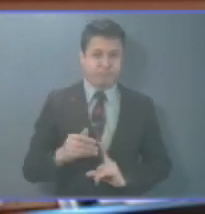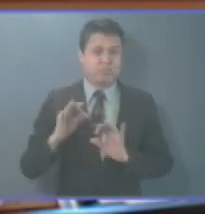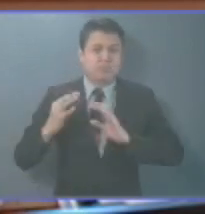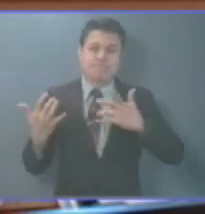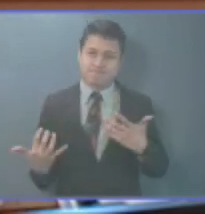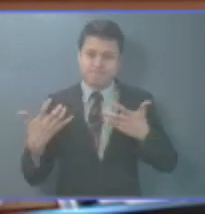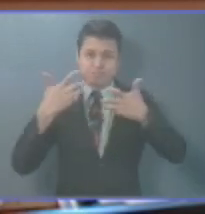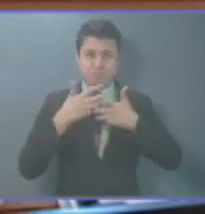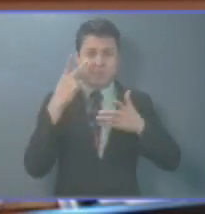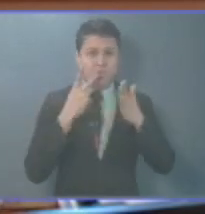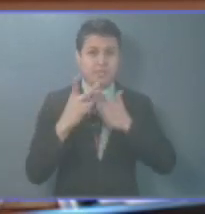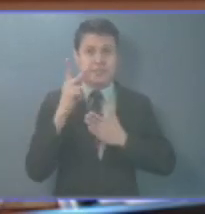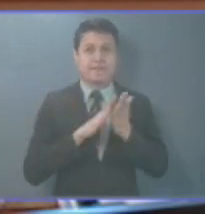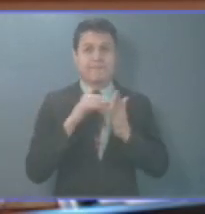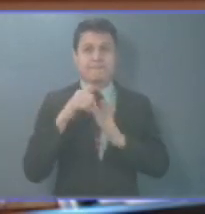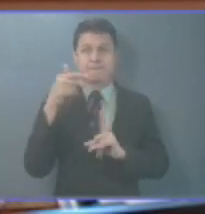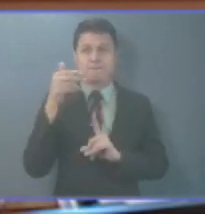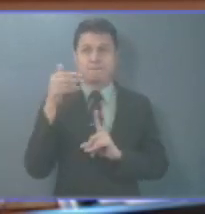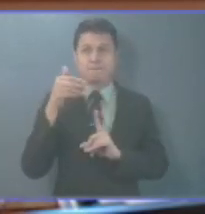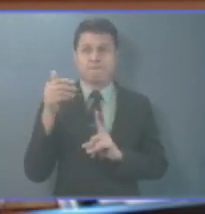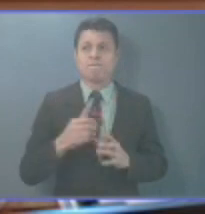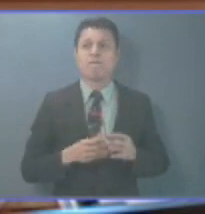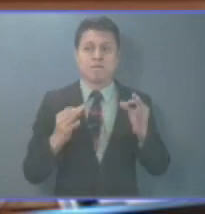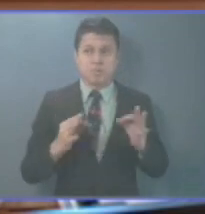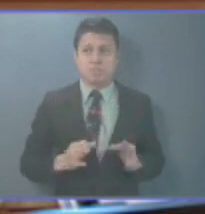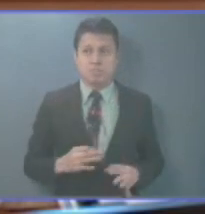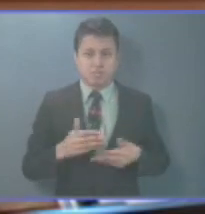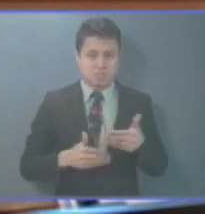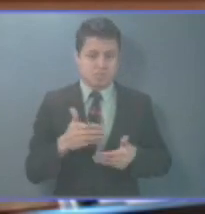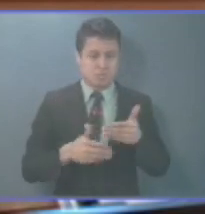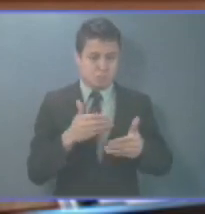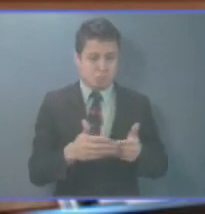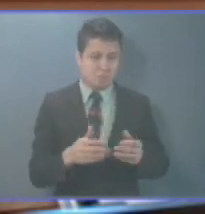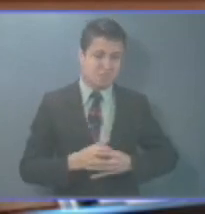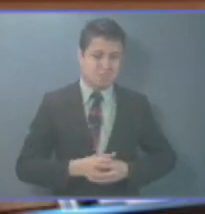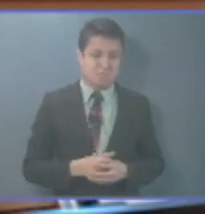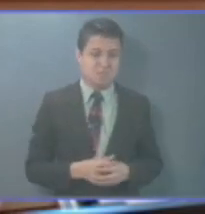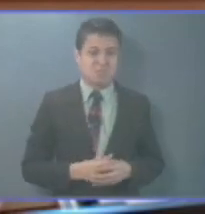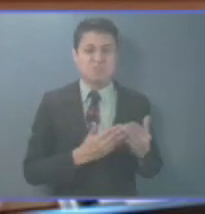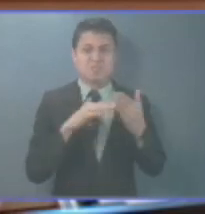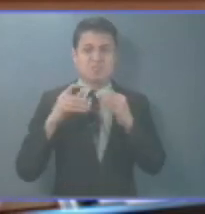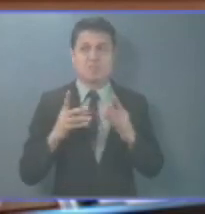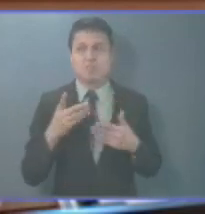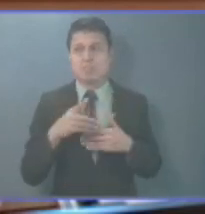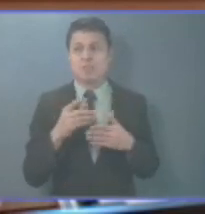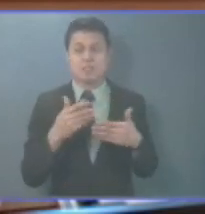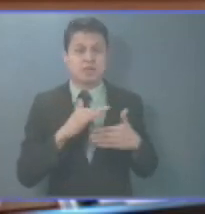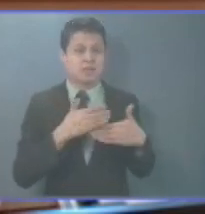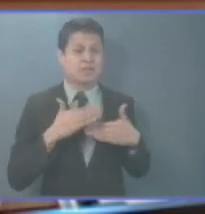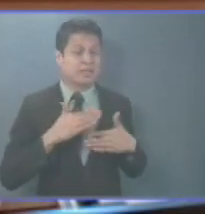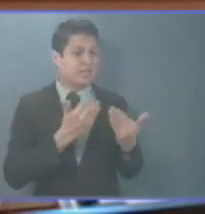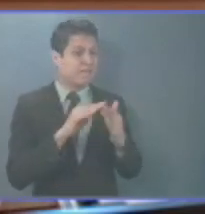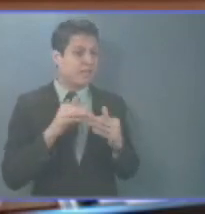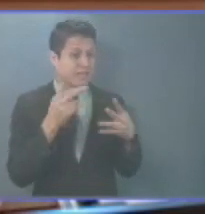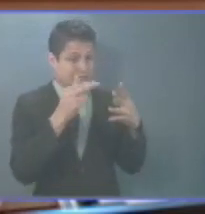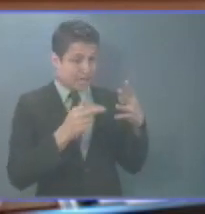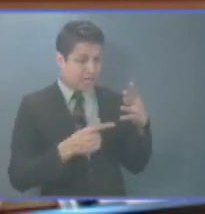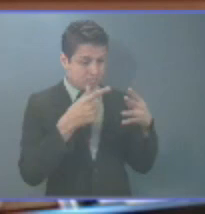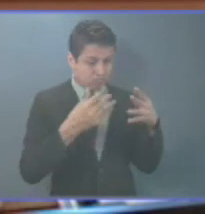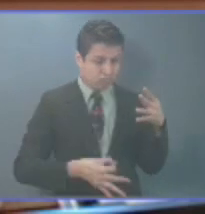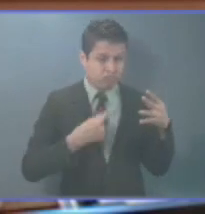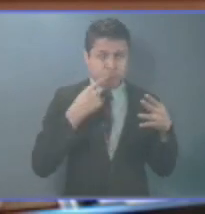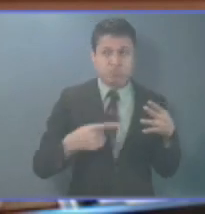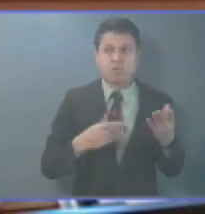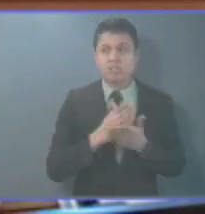sus enfoques, programas educativos, métodos y metodologías a las disposiciones exigidas por la presente ley y por